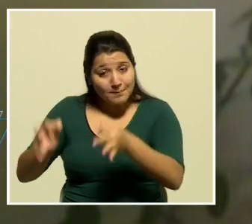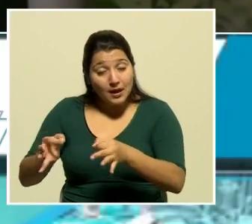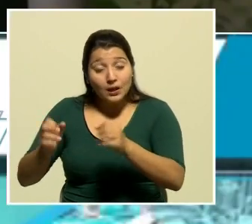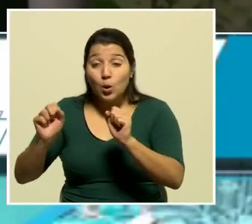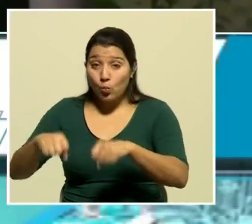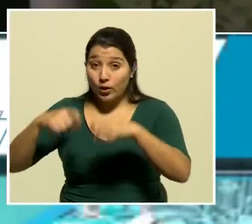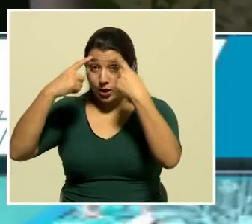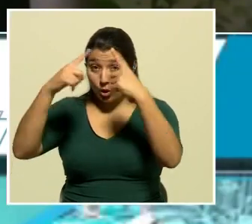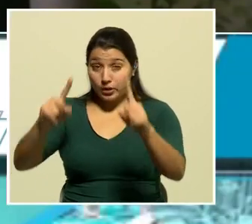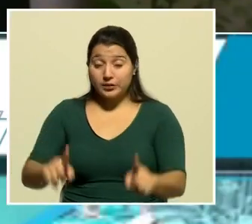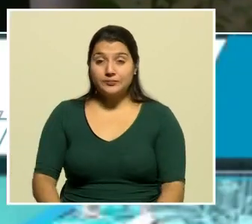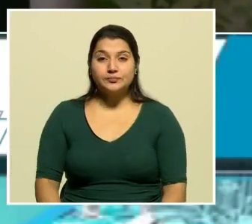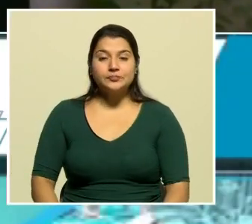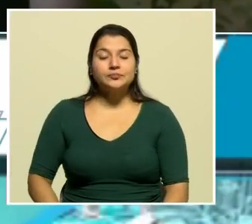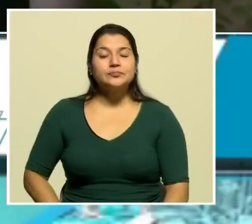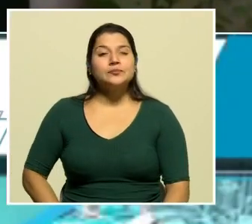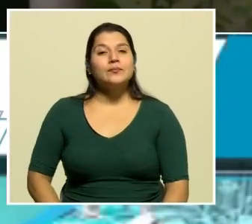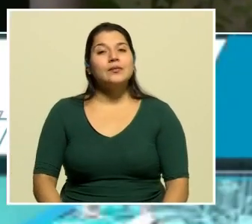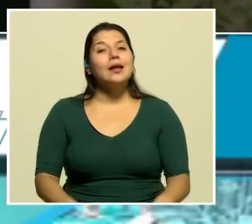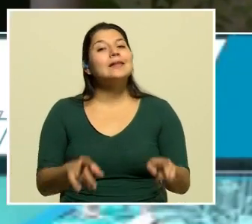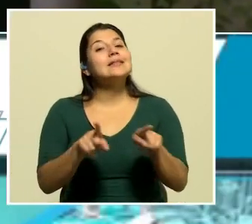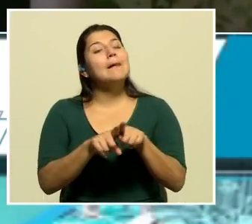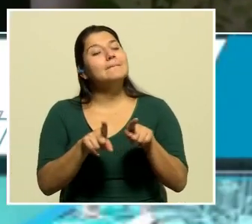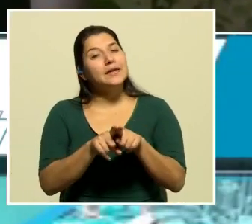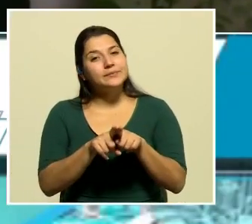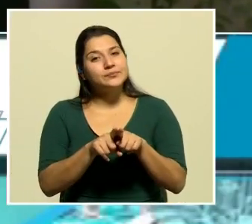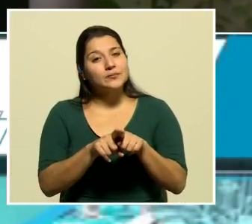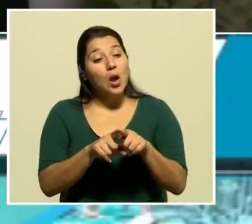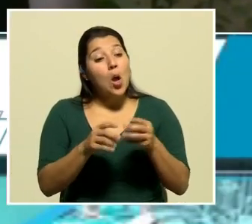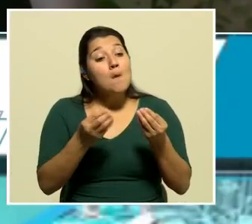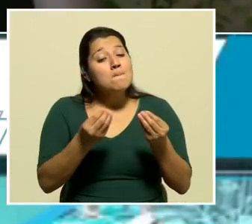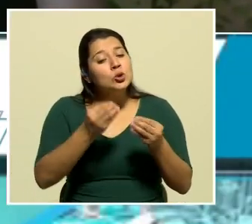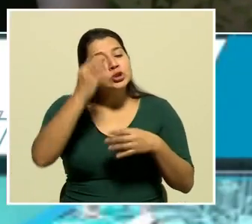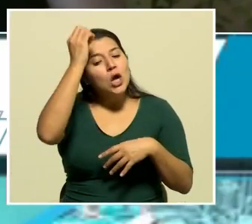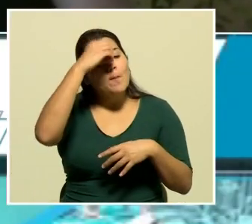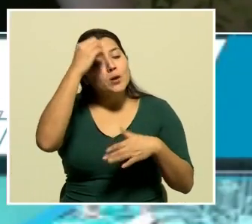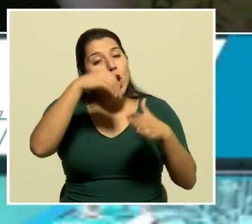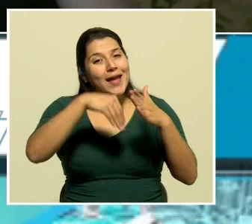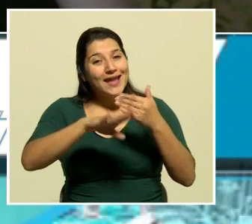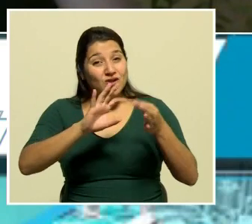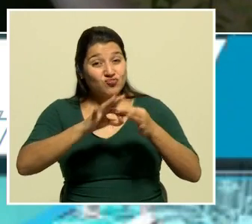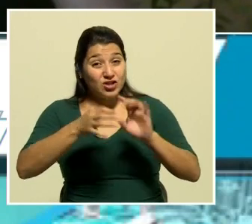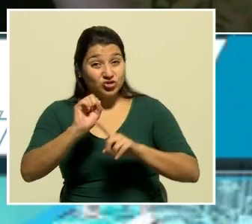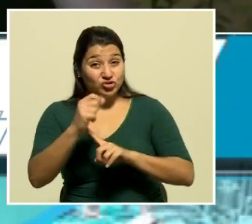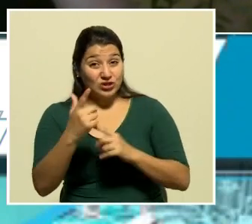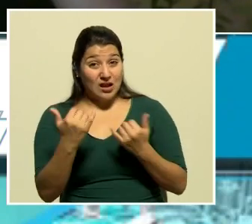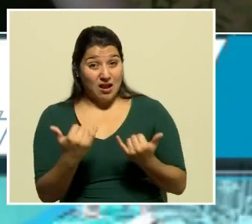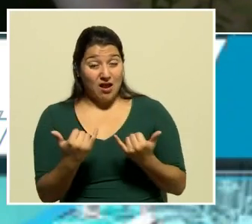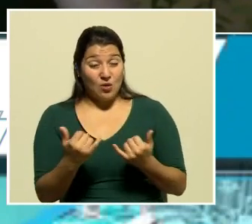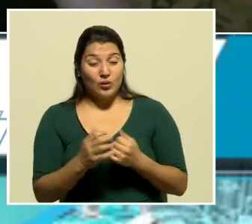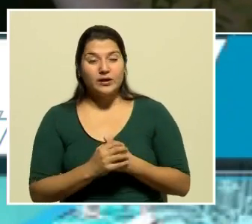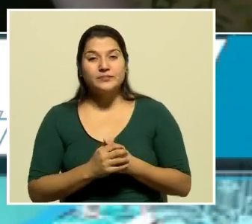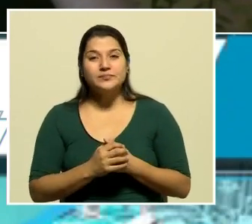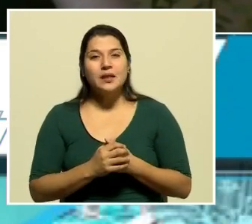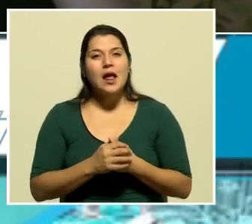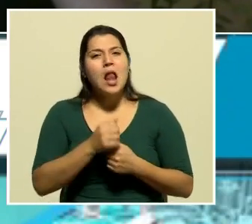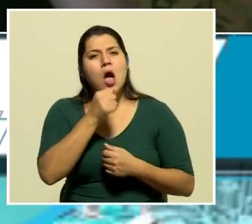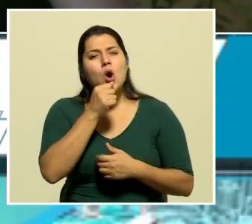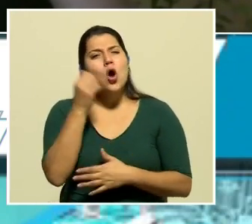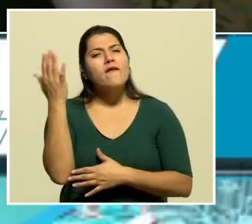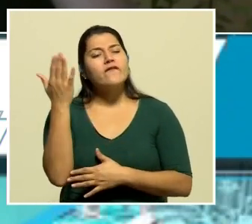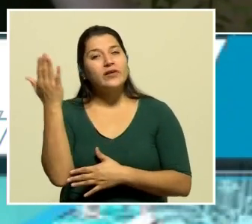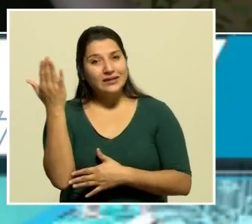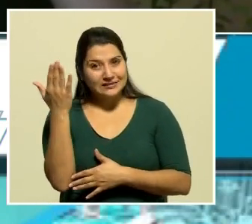lográndolo. Hay también muchos comentarios en redes sociales en estos días. La conferencia